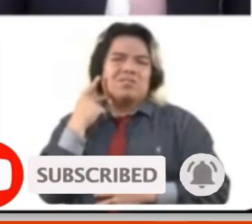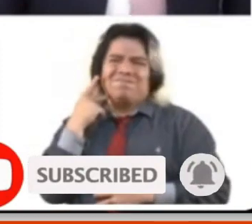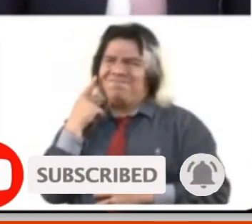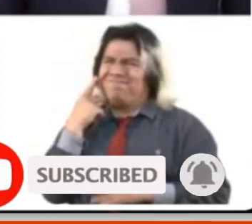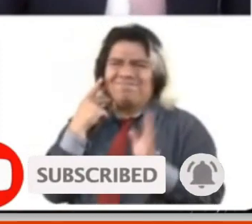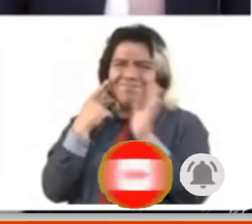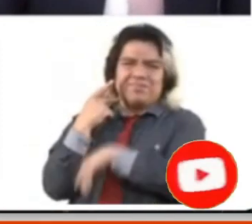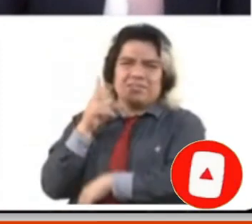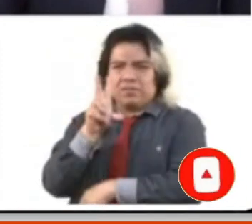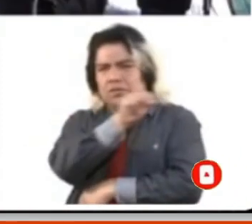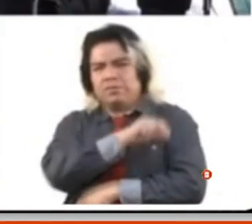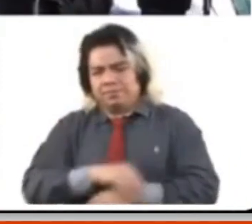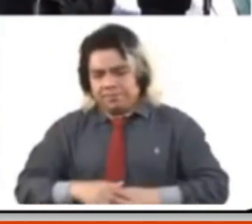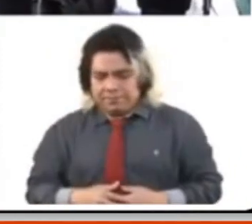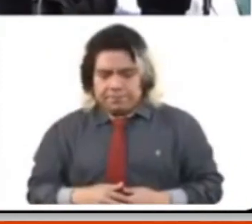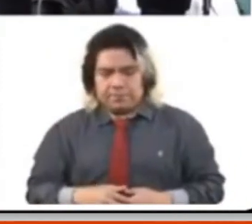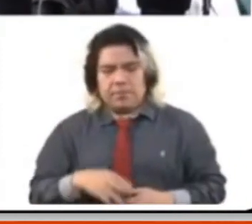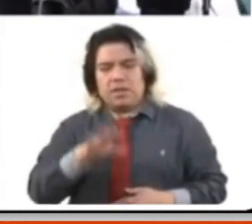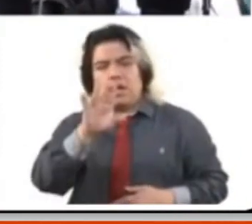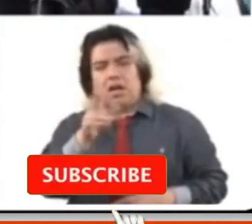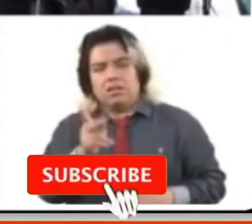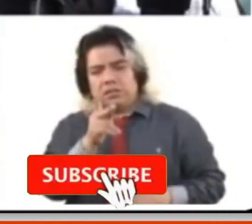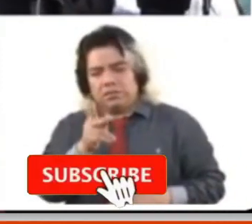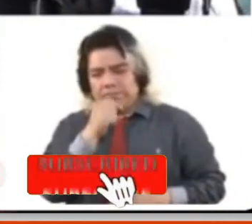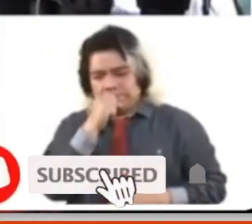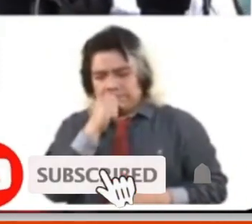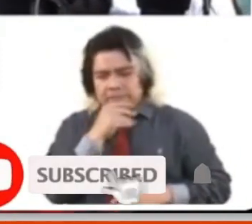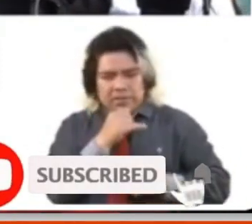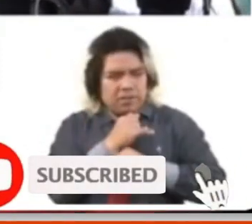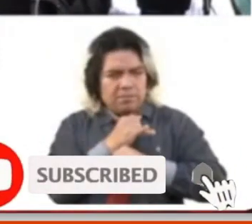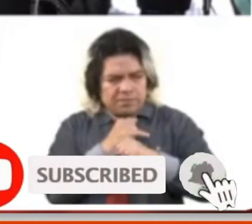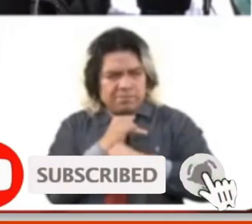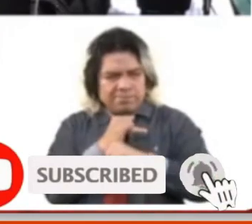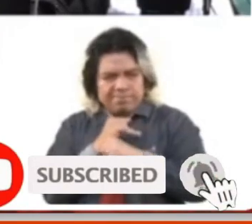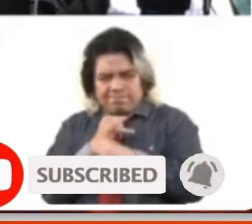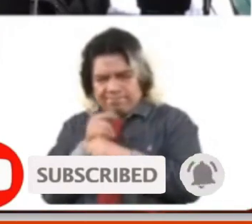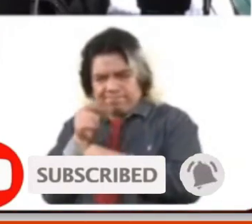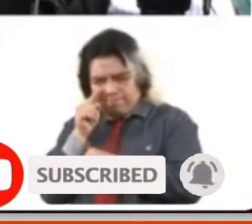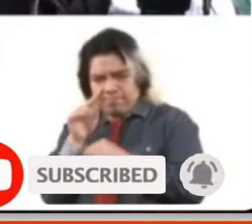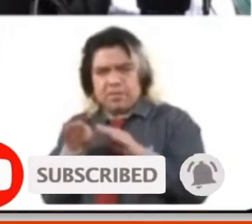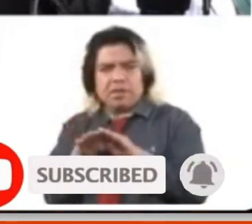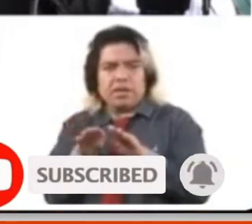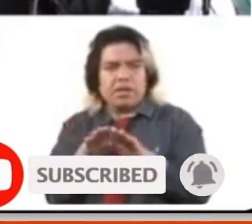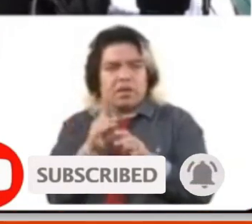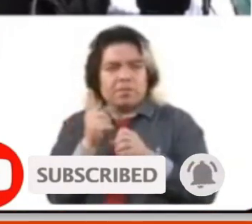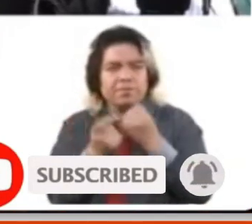lo es. Cuando se habla precisamente de estas investigaciones, cuando se habla precisamente de cómo se están